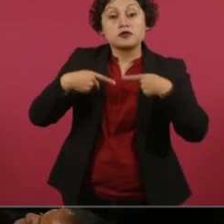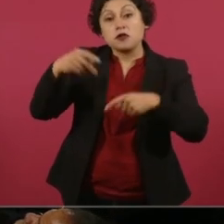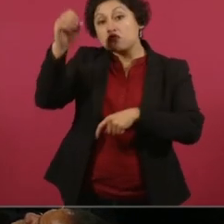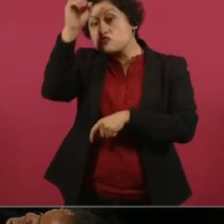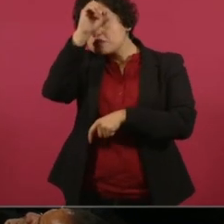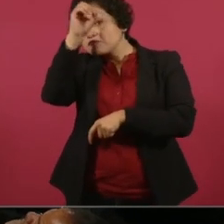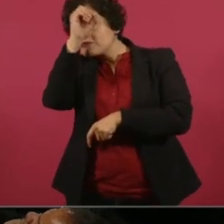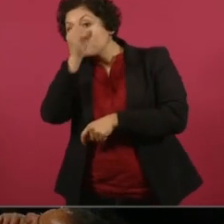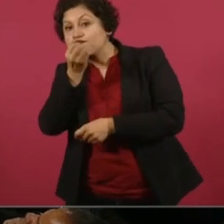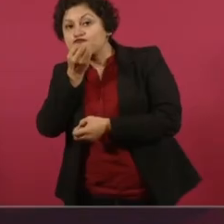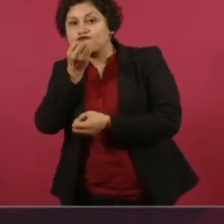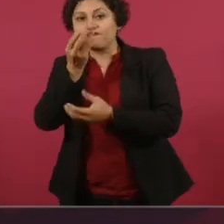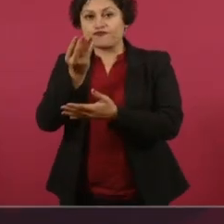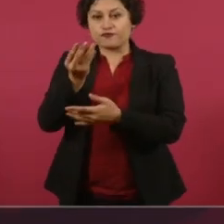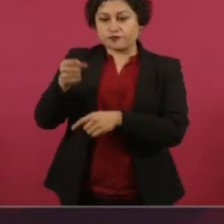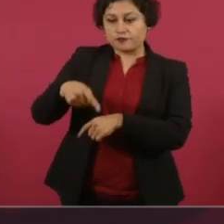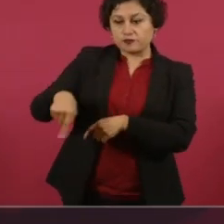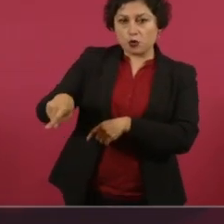muy profesional,